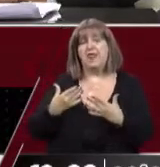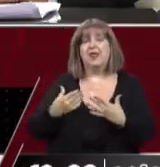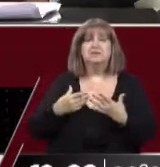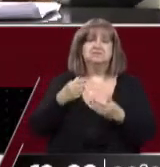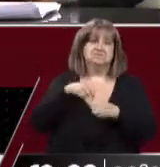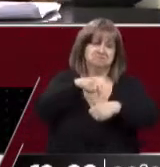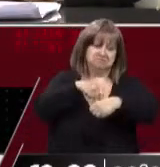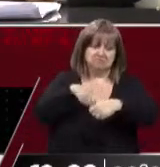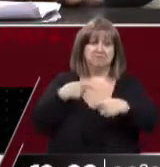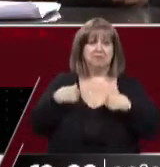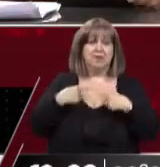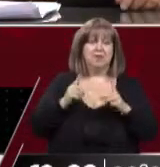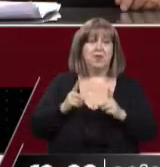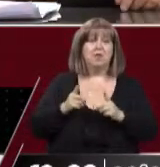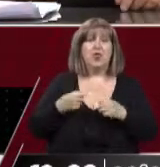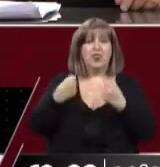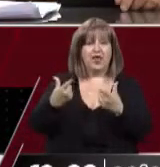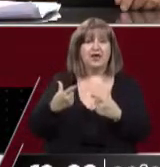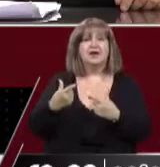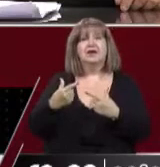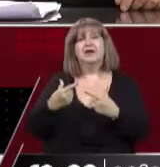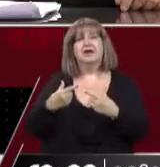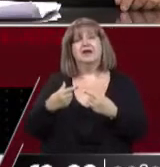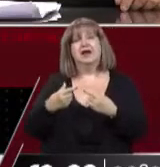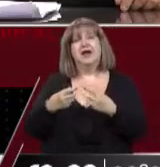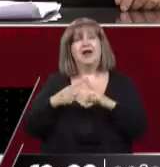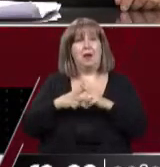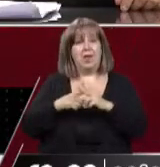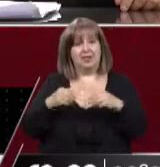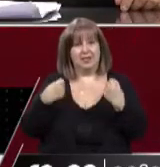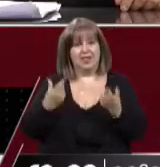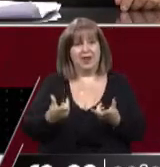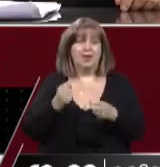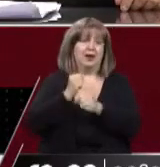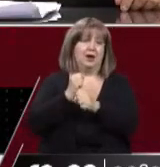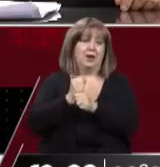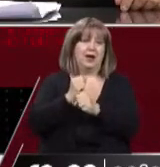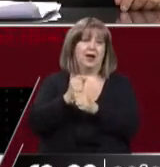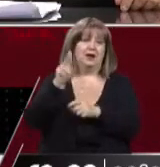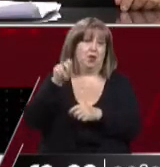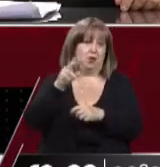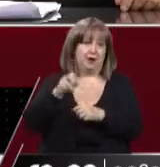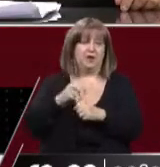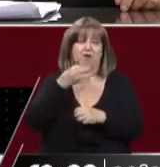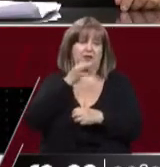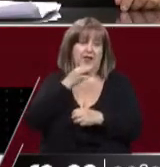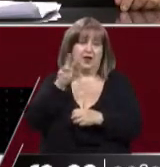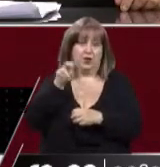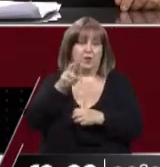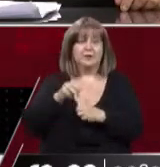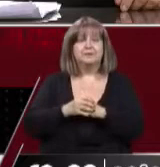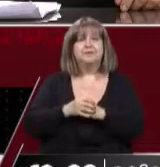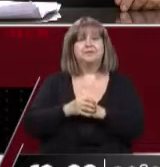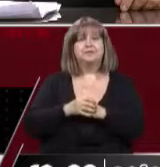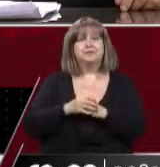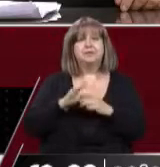la idea es ir dándoles cada vez mayor capacidad para realizarlas. Bueno, en los aspectos finos es seguramente